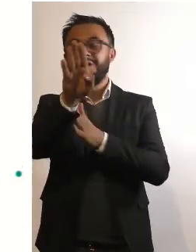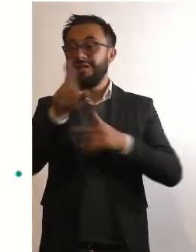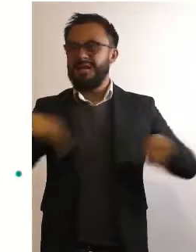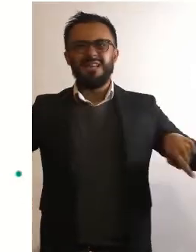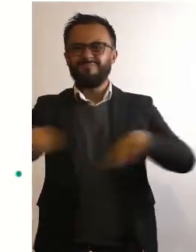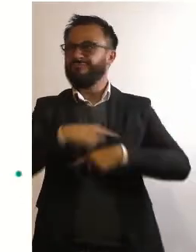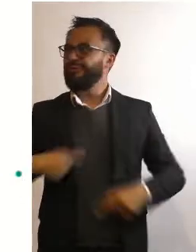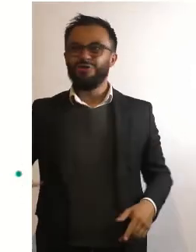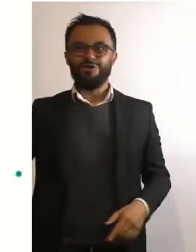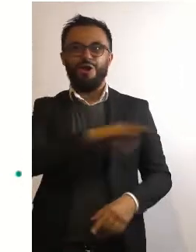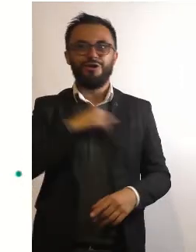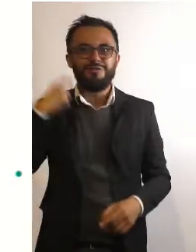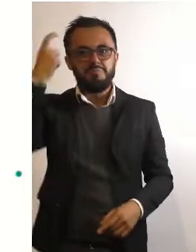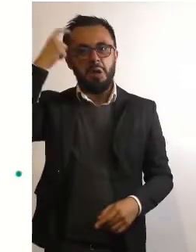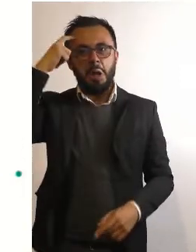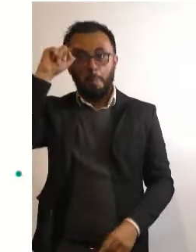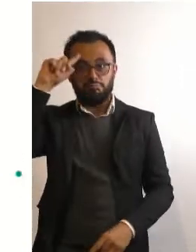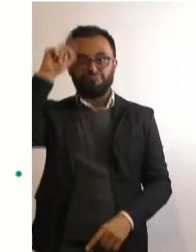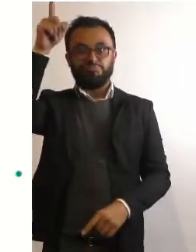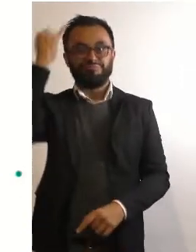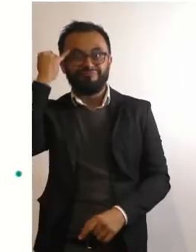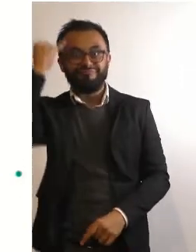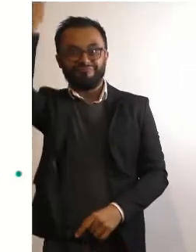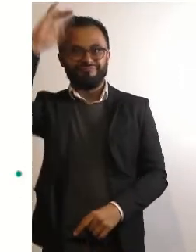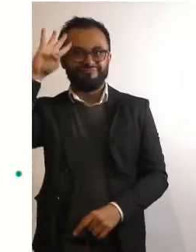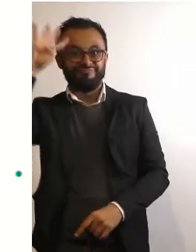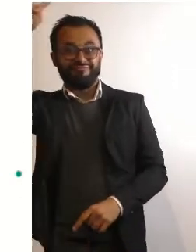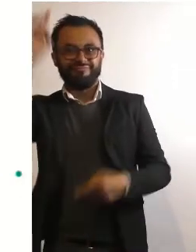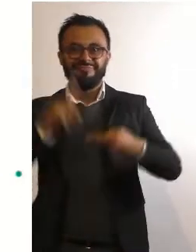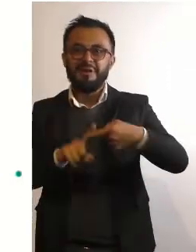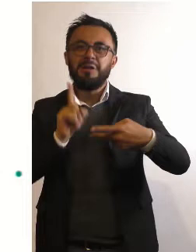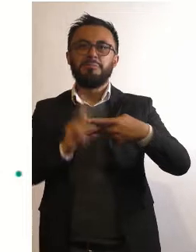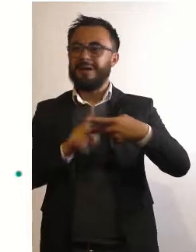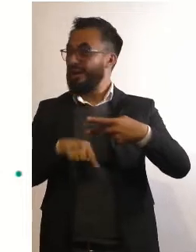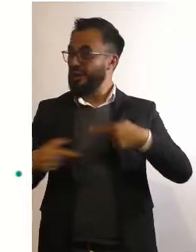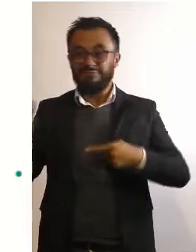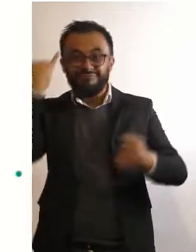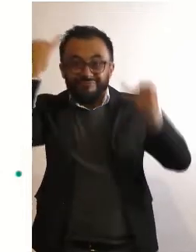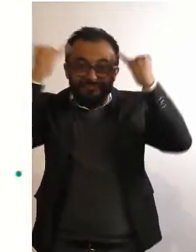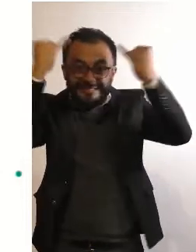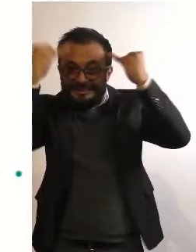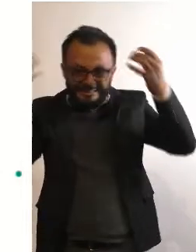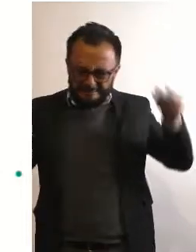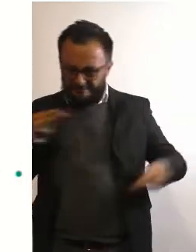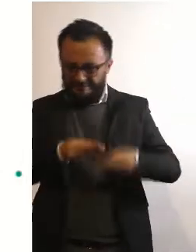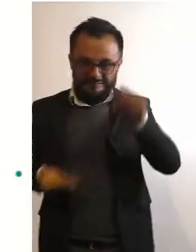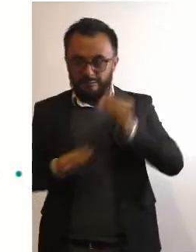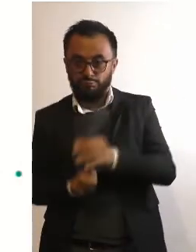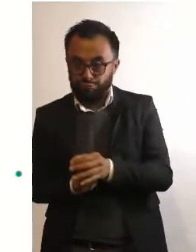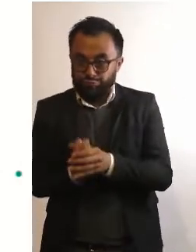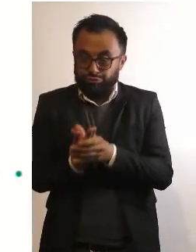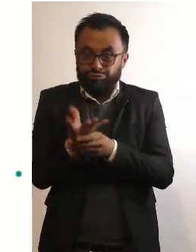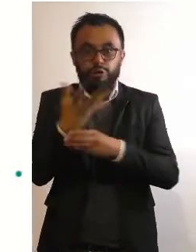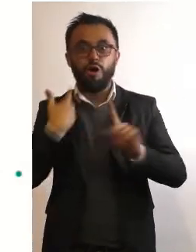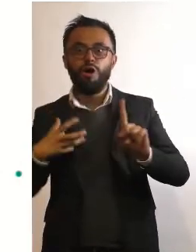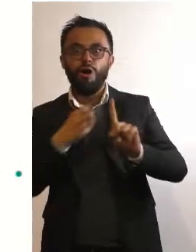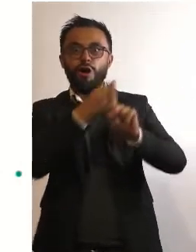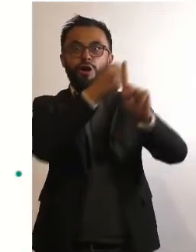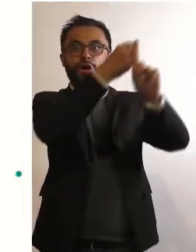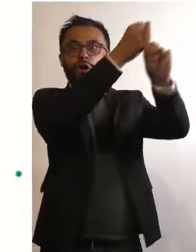innovadoras, que generan estos frutos que tenemos actualmente. ¿No hay señalador? ¿Me la van pasando